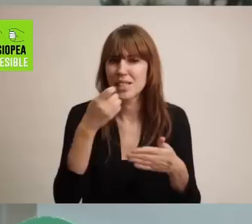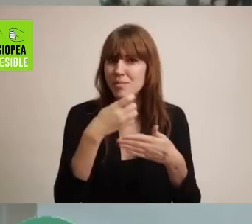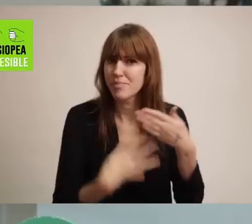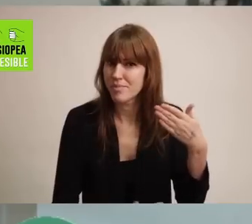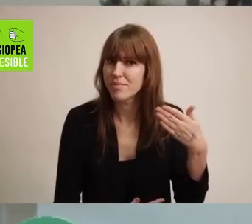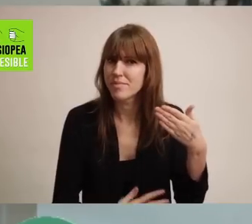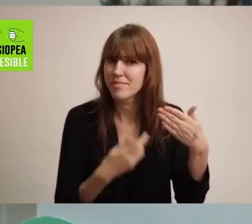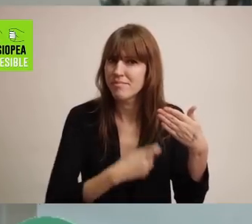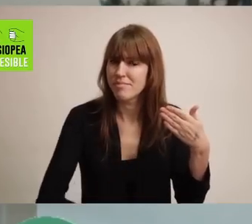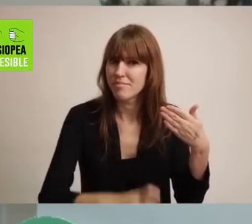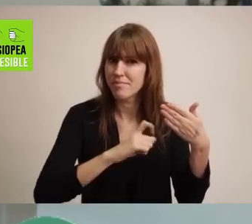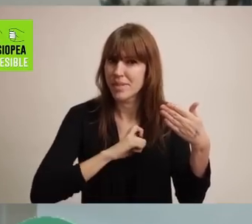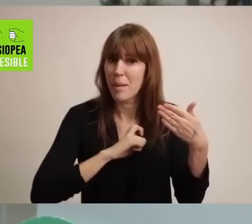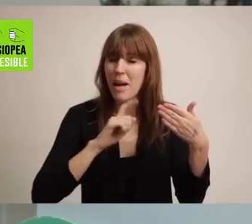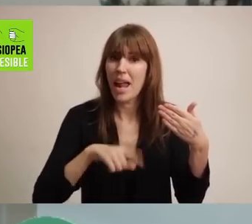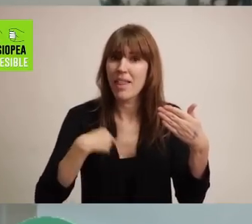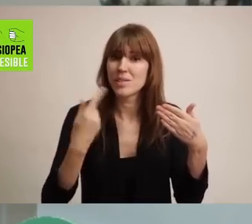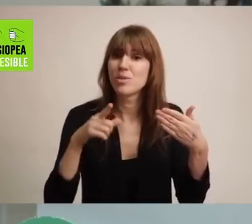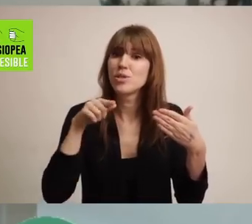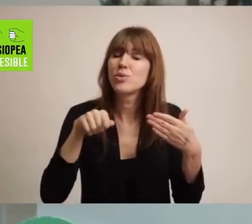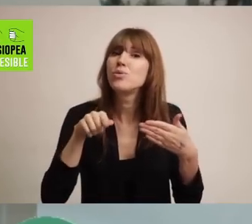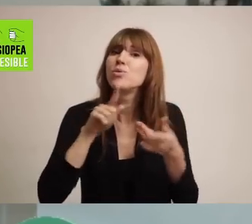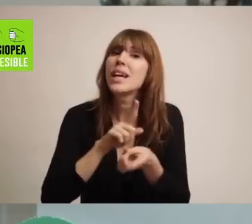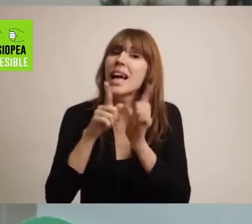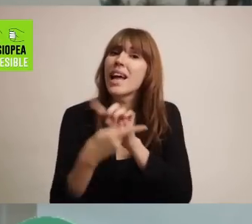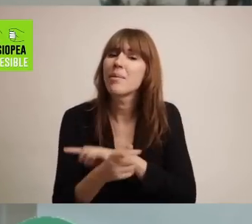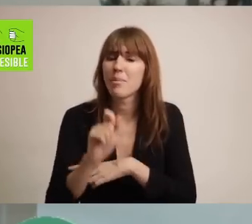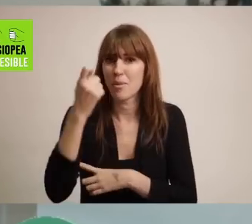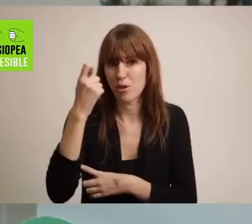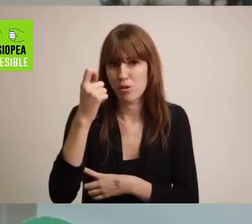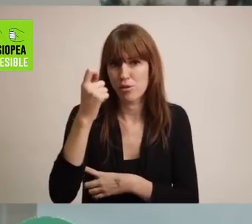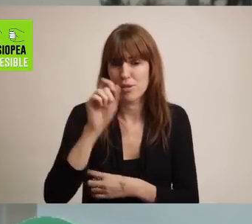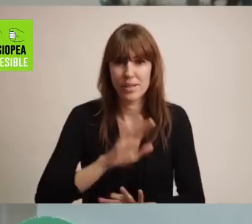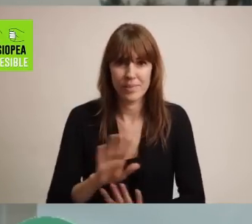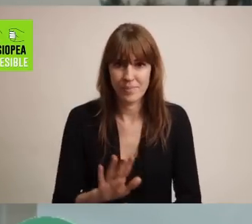puedo aplicar para que tú hagas tus cambios, nada más.